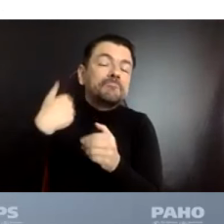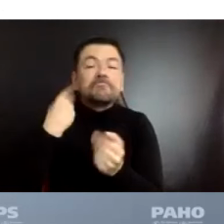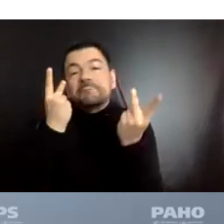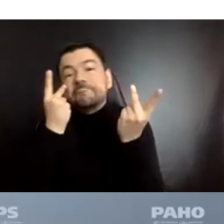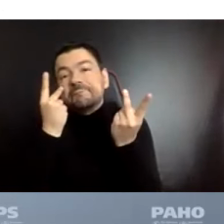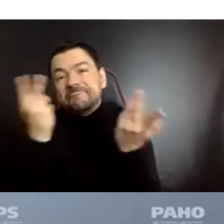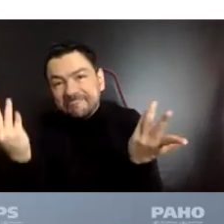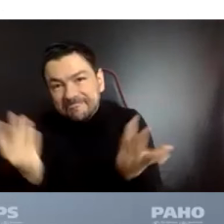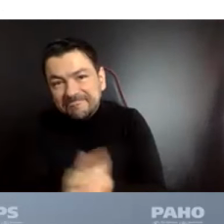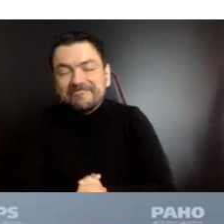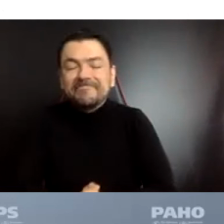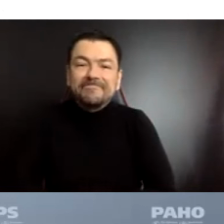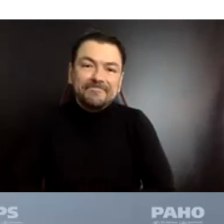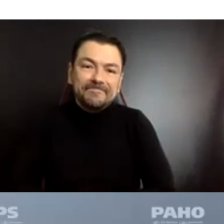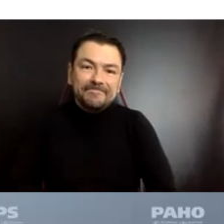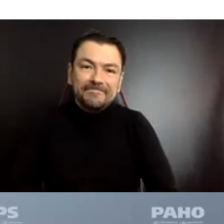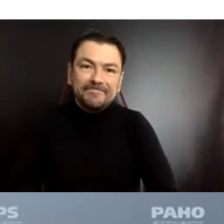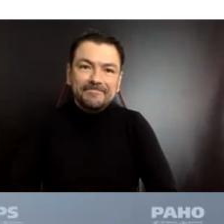Muchas gracias, Ciro, y gracias